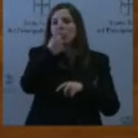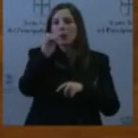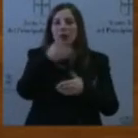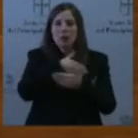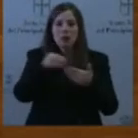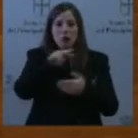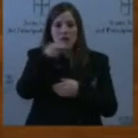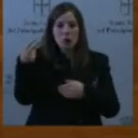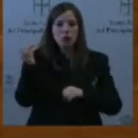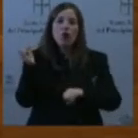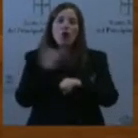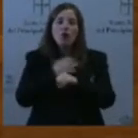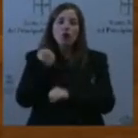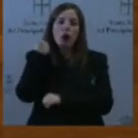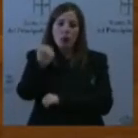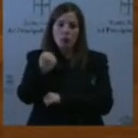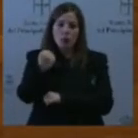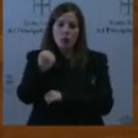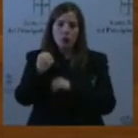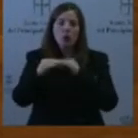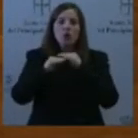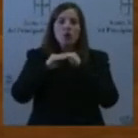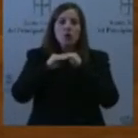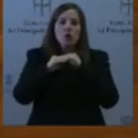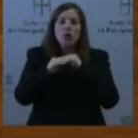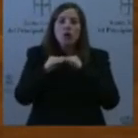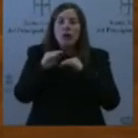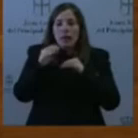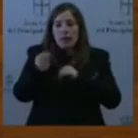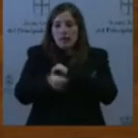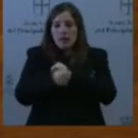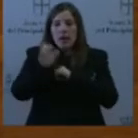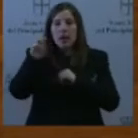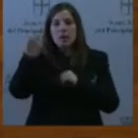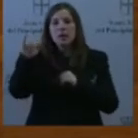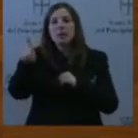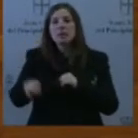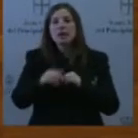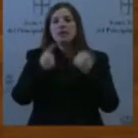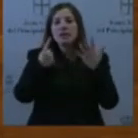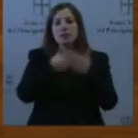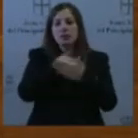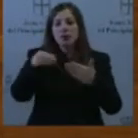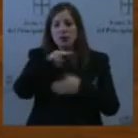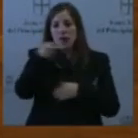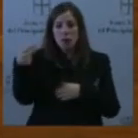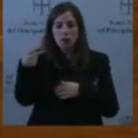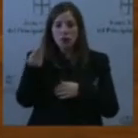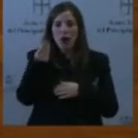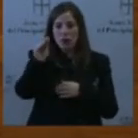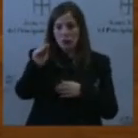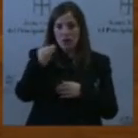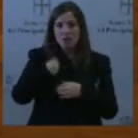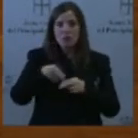Empresas Estratégicas de la SEPI y 6 millones de euros adicionales por parte del Principado, cuando justamente el fin de